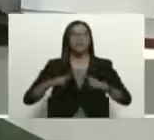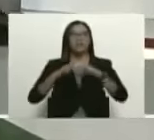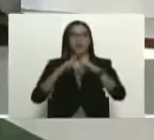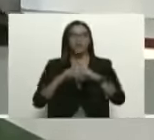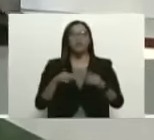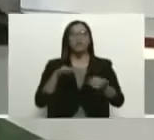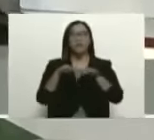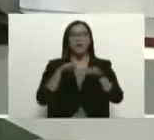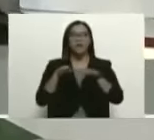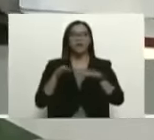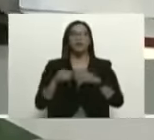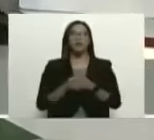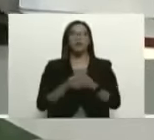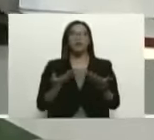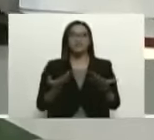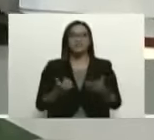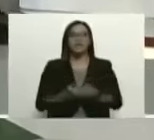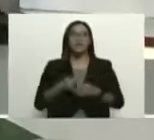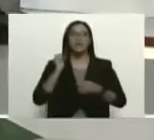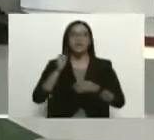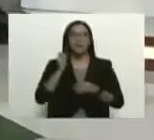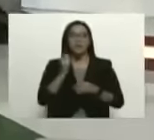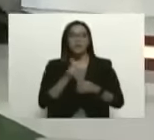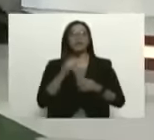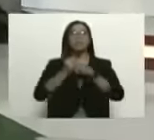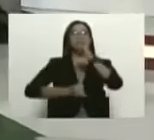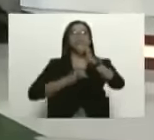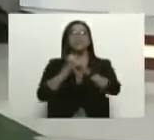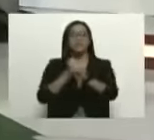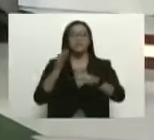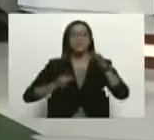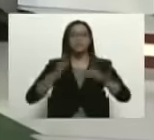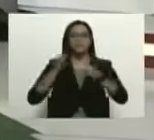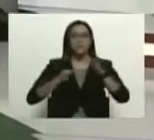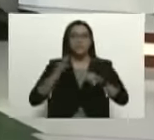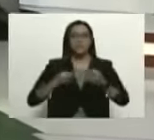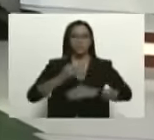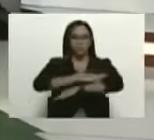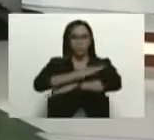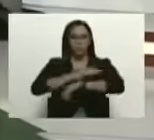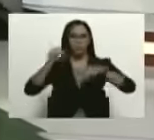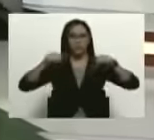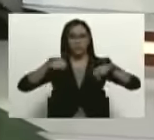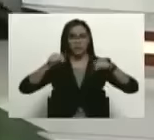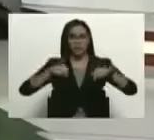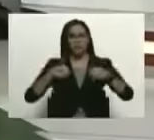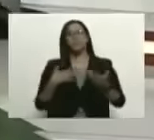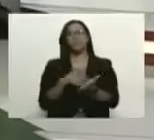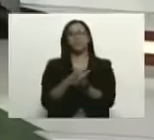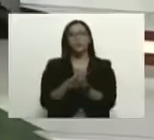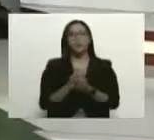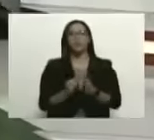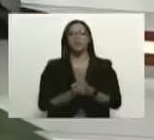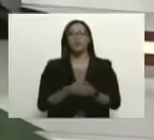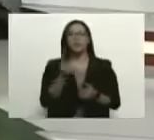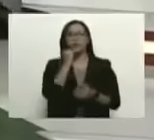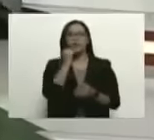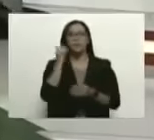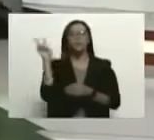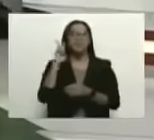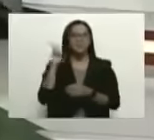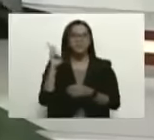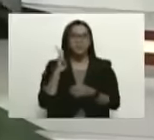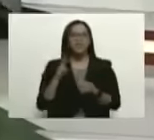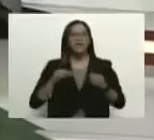cuando la Corte Internacional de Justicia emitió así su postura en este momento ante los reclamos de Venezuela en